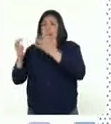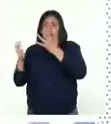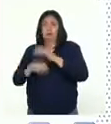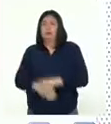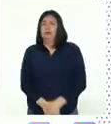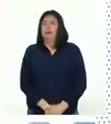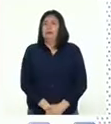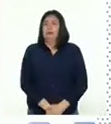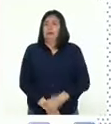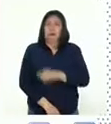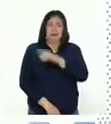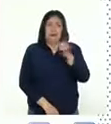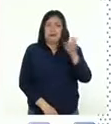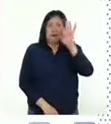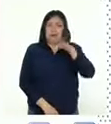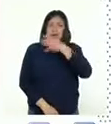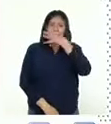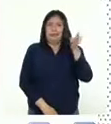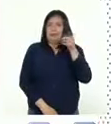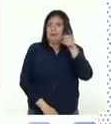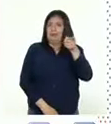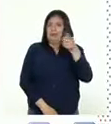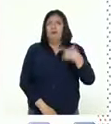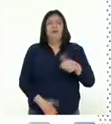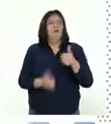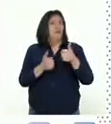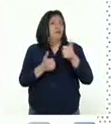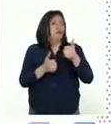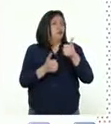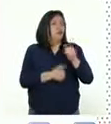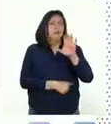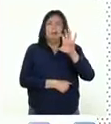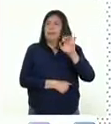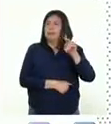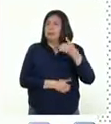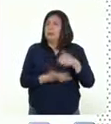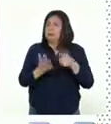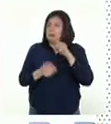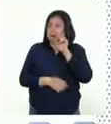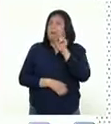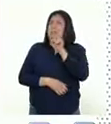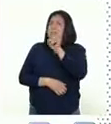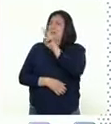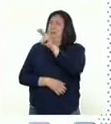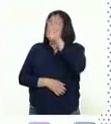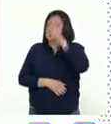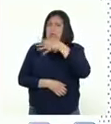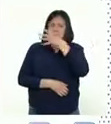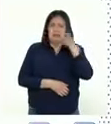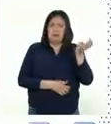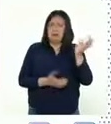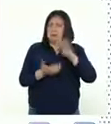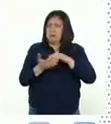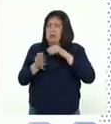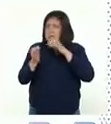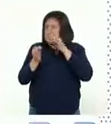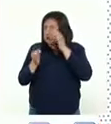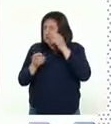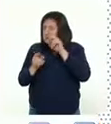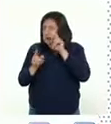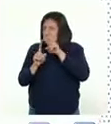2018. Esta es la tabla. Muy bien, Camila. Vamos a ver esa tabla con más